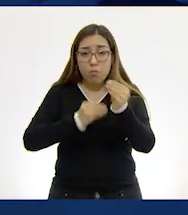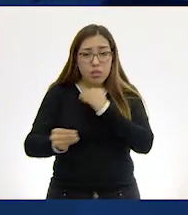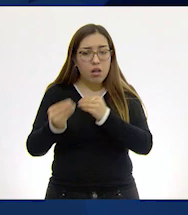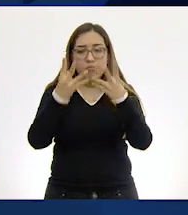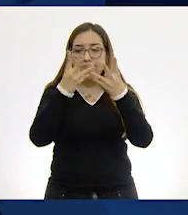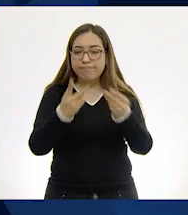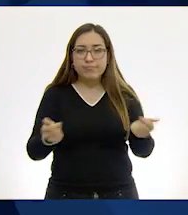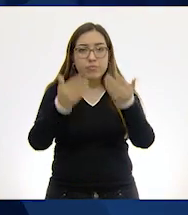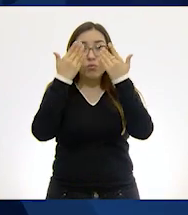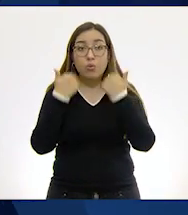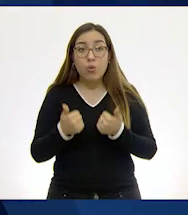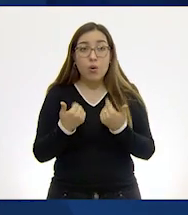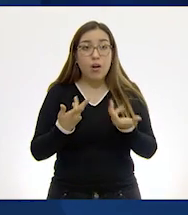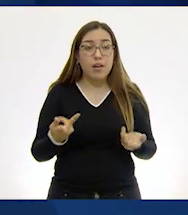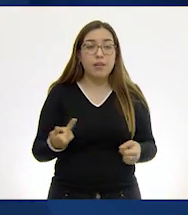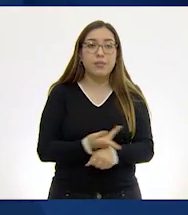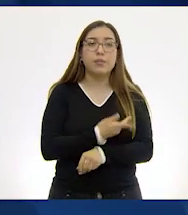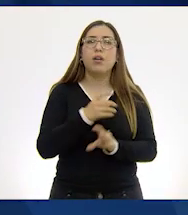los está limitando